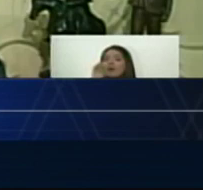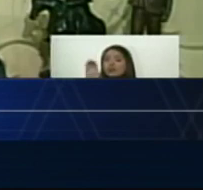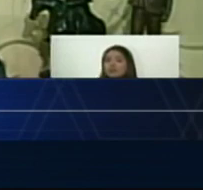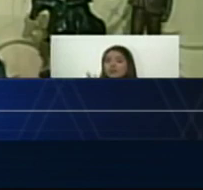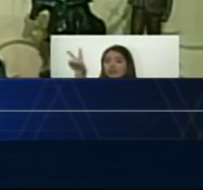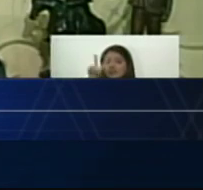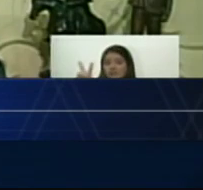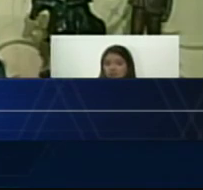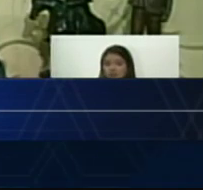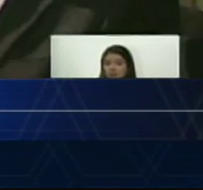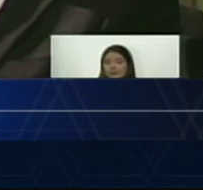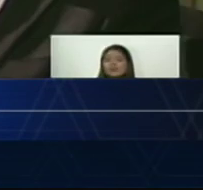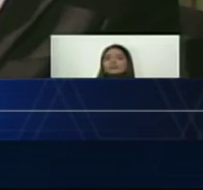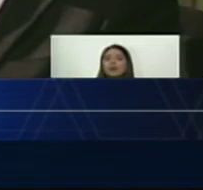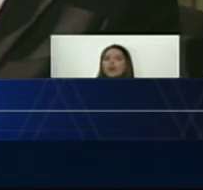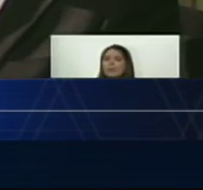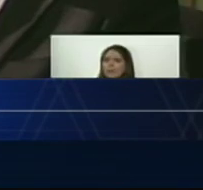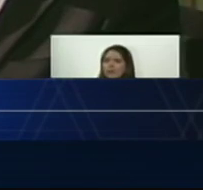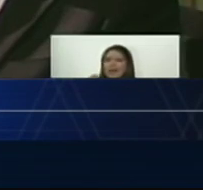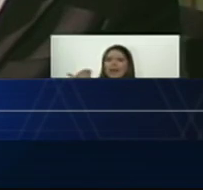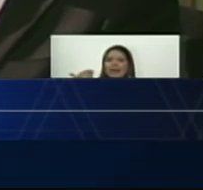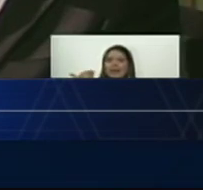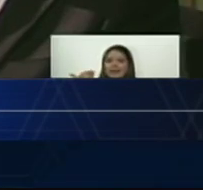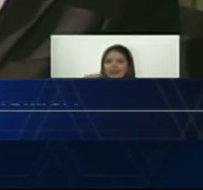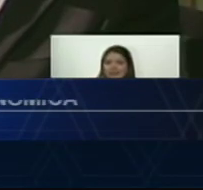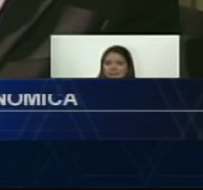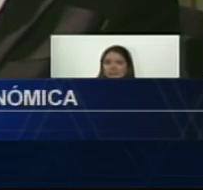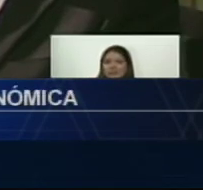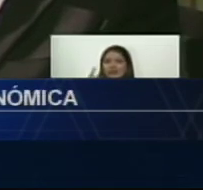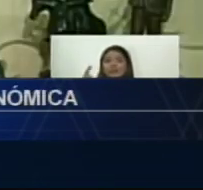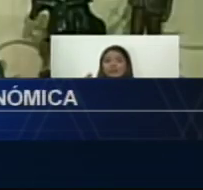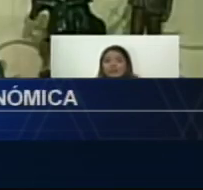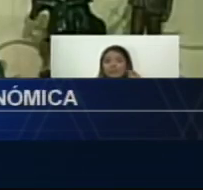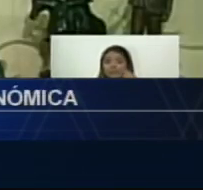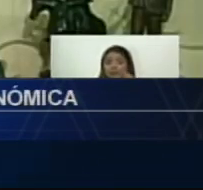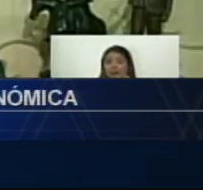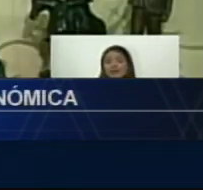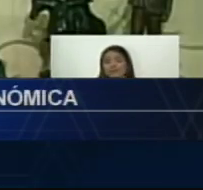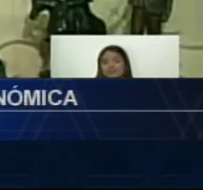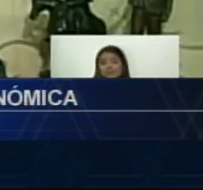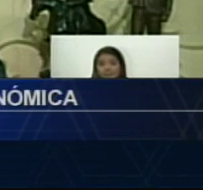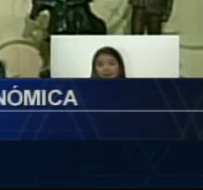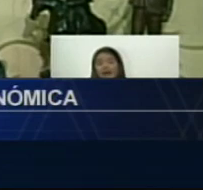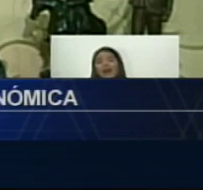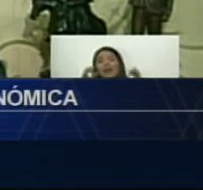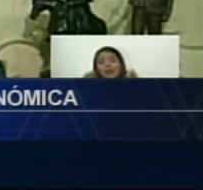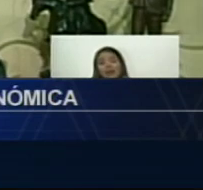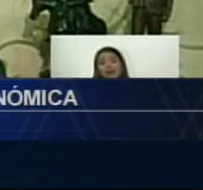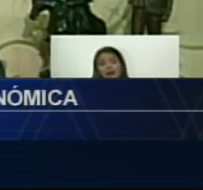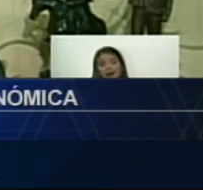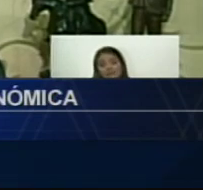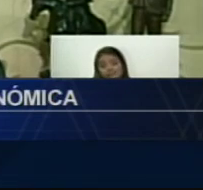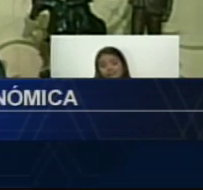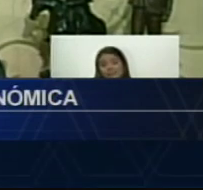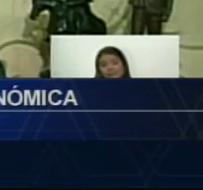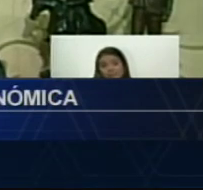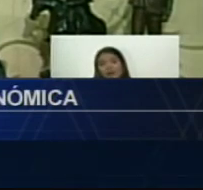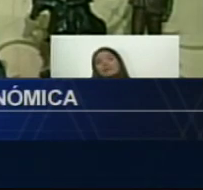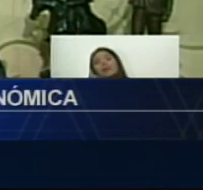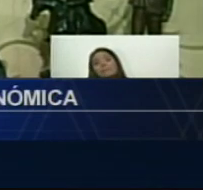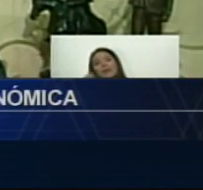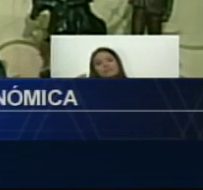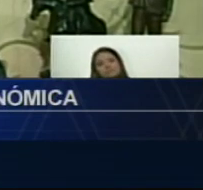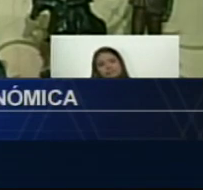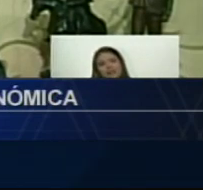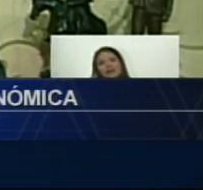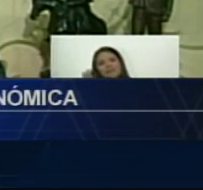Venezuela a los fines de establecer límites máximos de ingreso y egreso de la moneda venezolana de curso legal en efectivo, así como restricciones